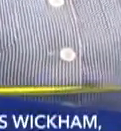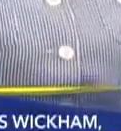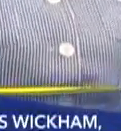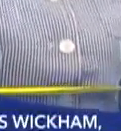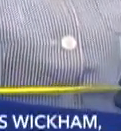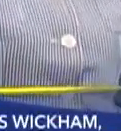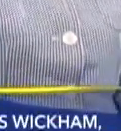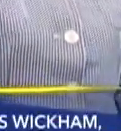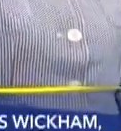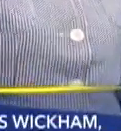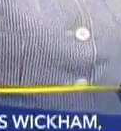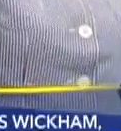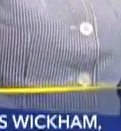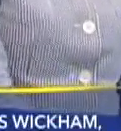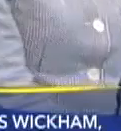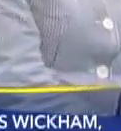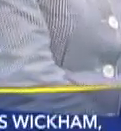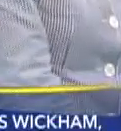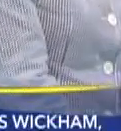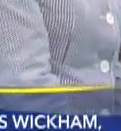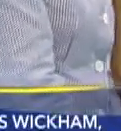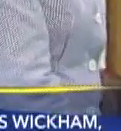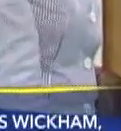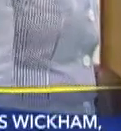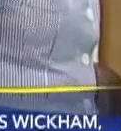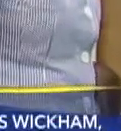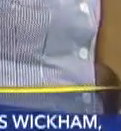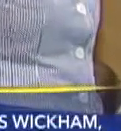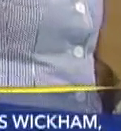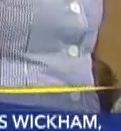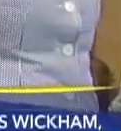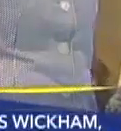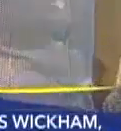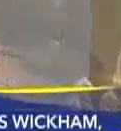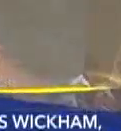presidente constitucional de la República Bolivariana de Venezuela.